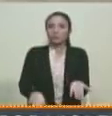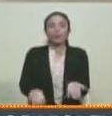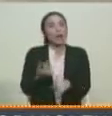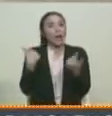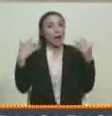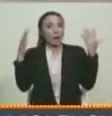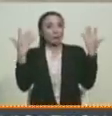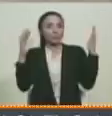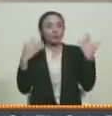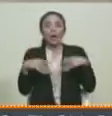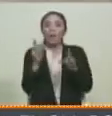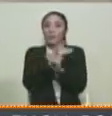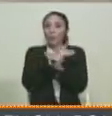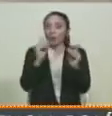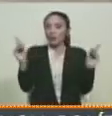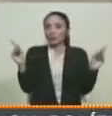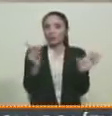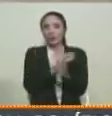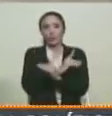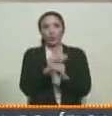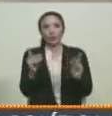dicen democracia, democracia.